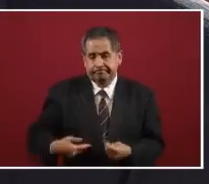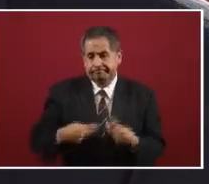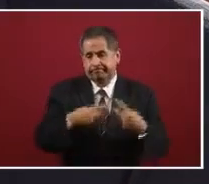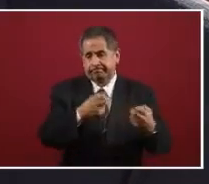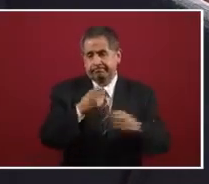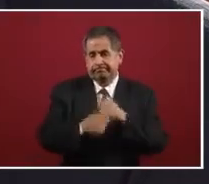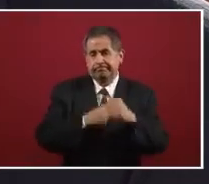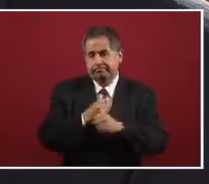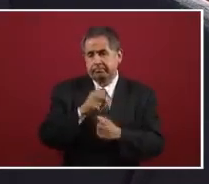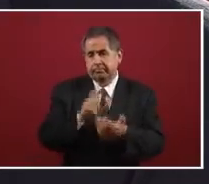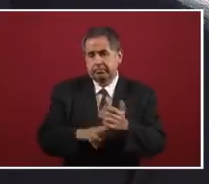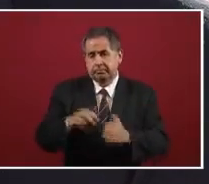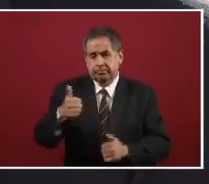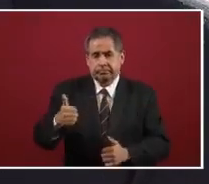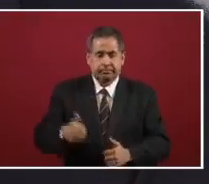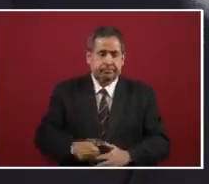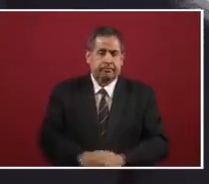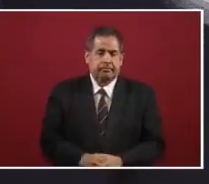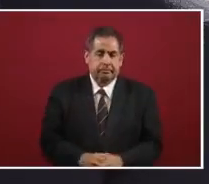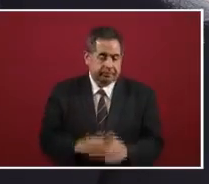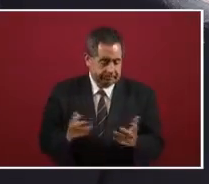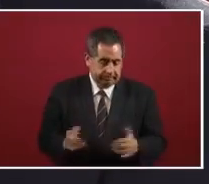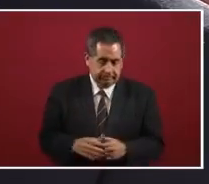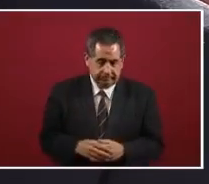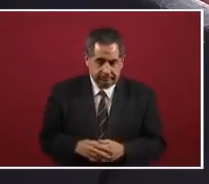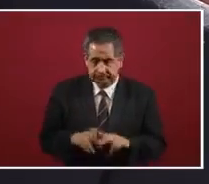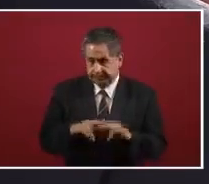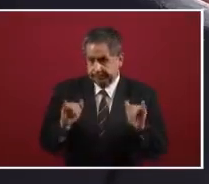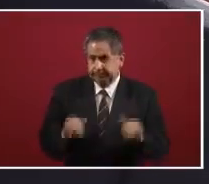del 2006. Entonces, ni